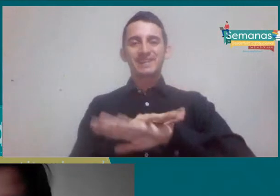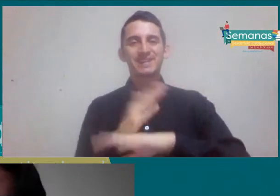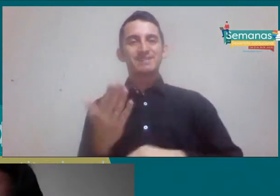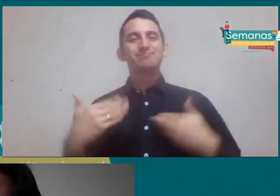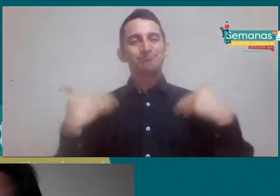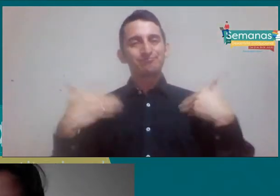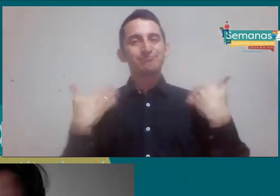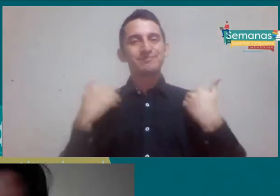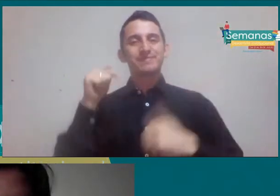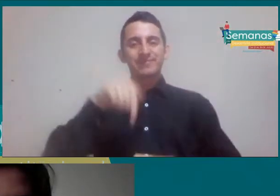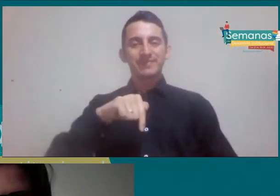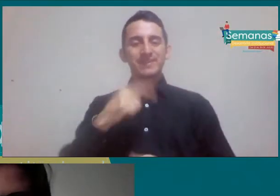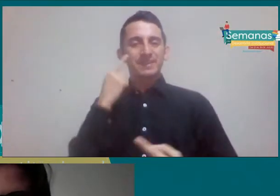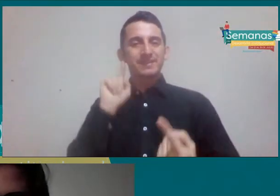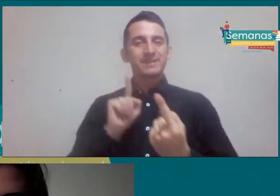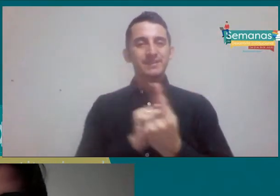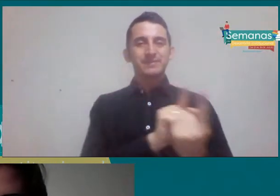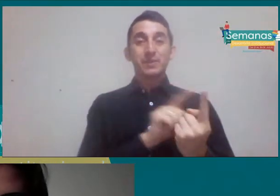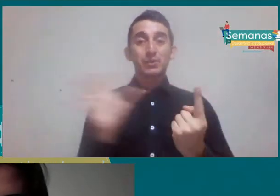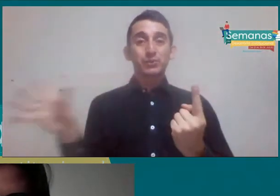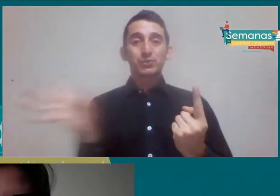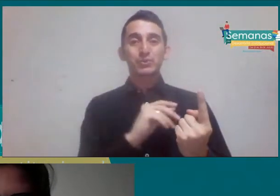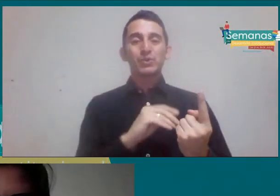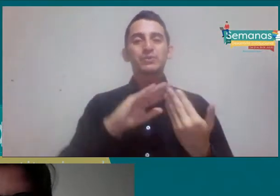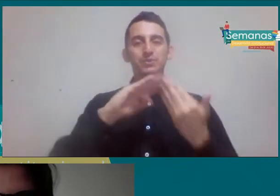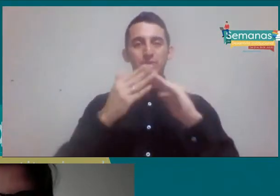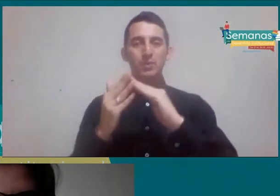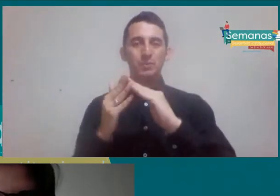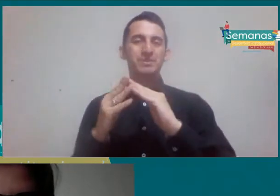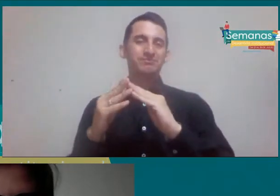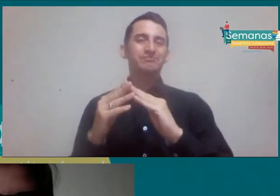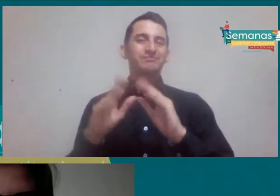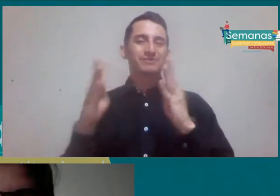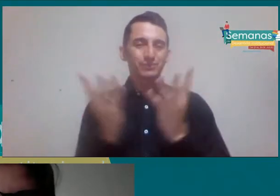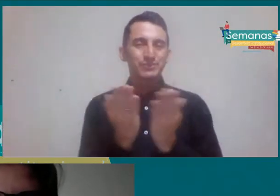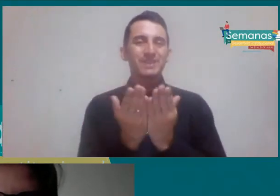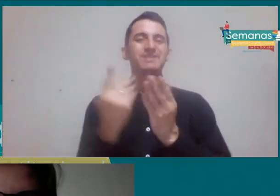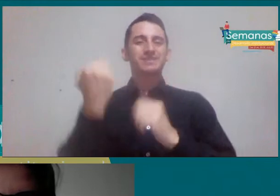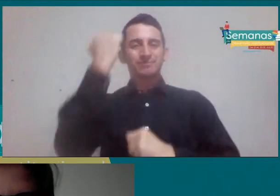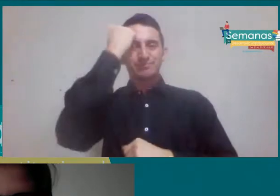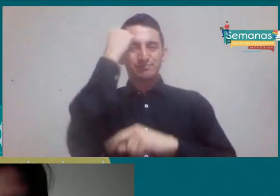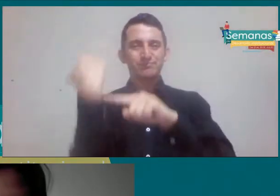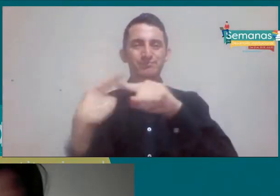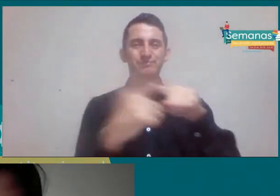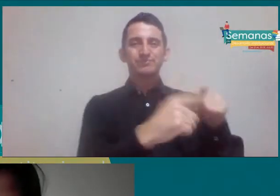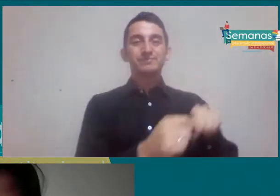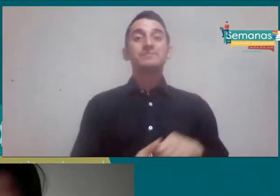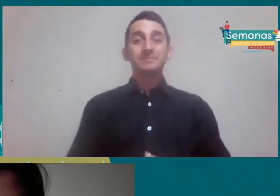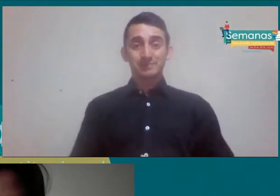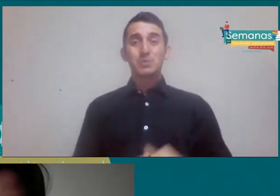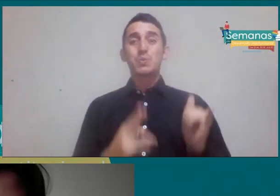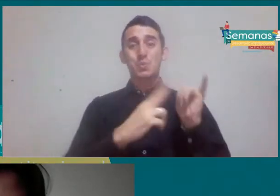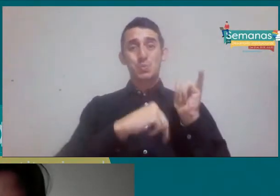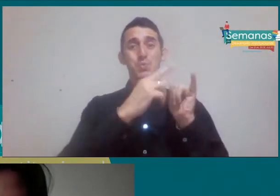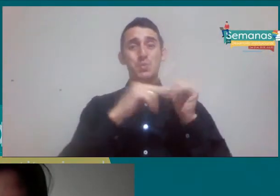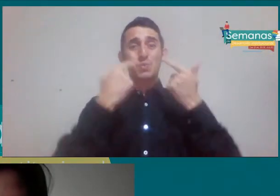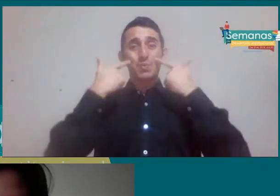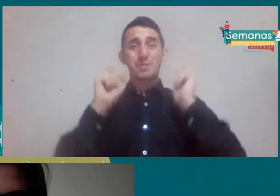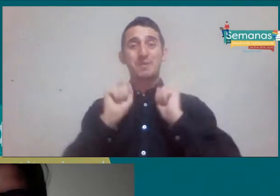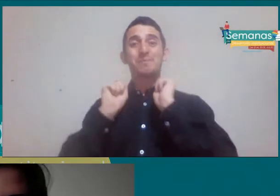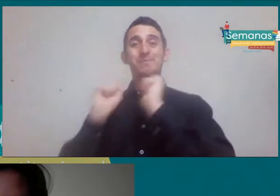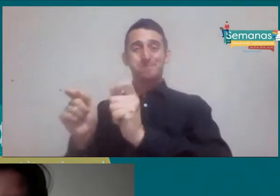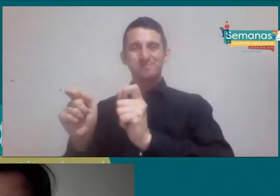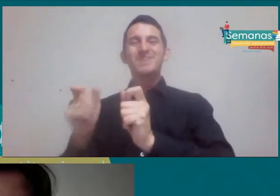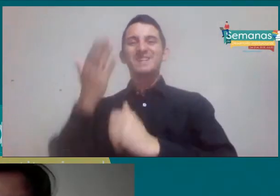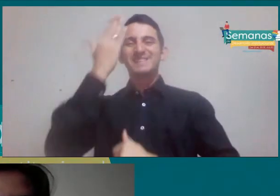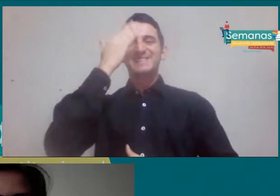podemos estar acompañando a la comunidad educativa y al gremio educativo. No, youtuber ya está bautizado, doctor Rafael, ya